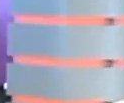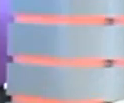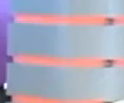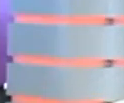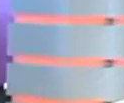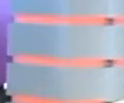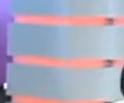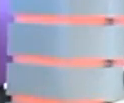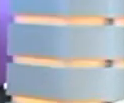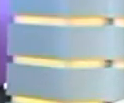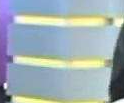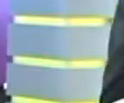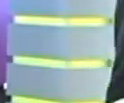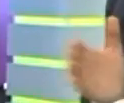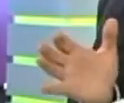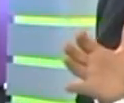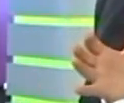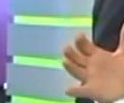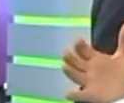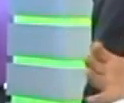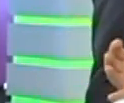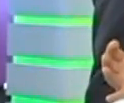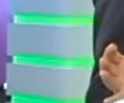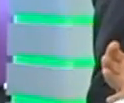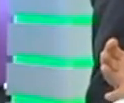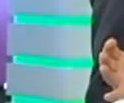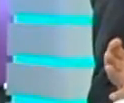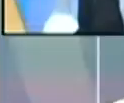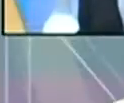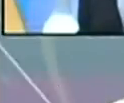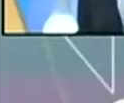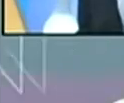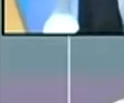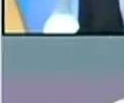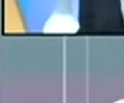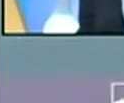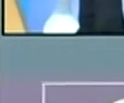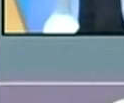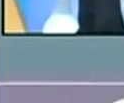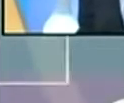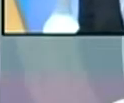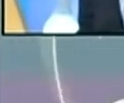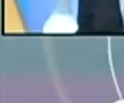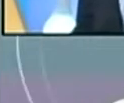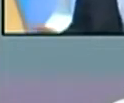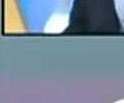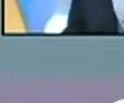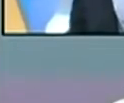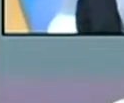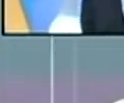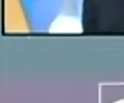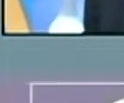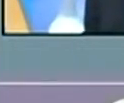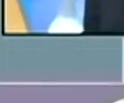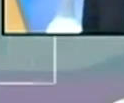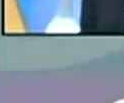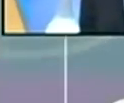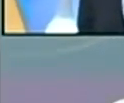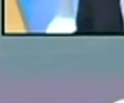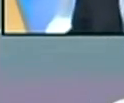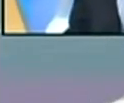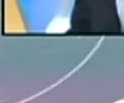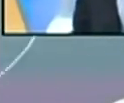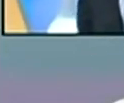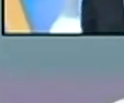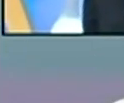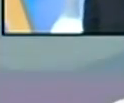digamos. Vas en viaje en avión, lo peor, la turbulencia más fuerte. ¿Por qué todo de golpe? En agosto, el año que viene, son las PASO. En octubre son las elecciones legislativas y el